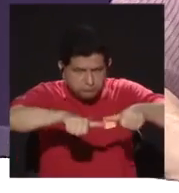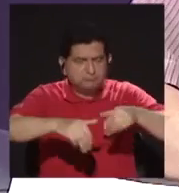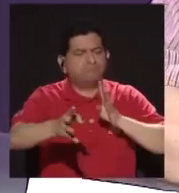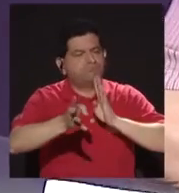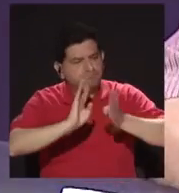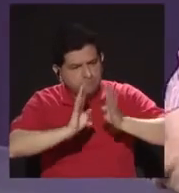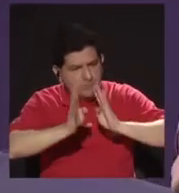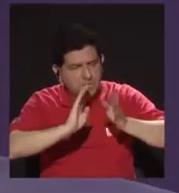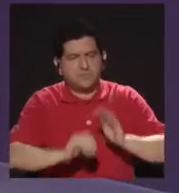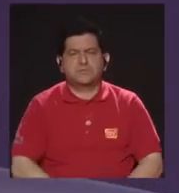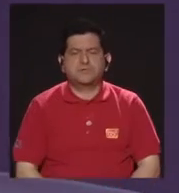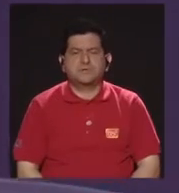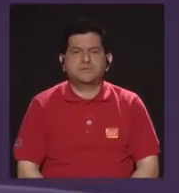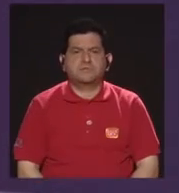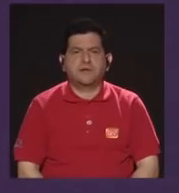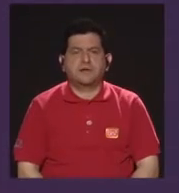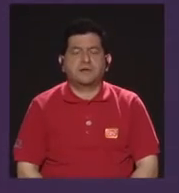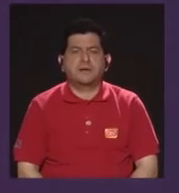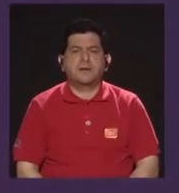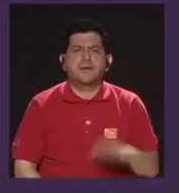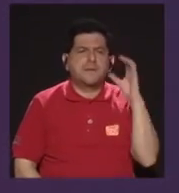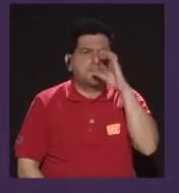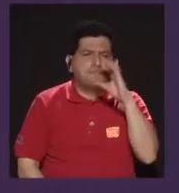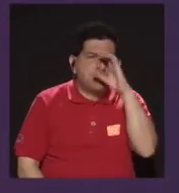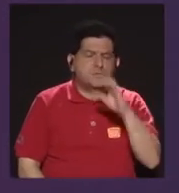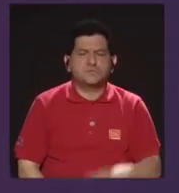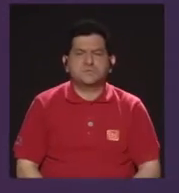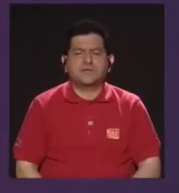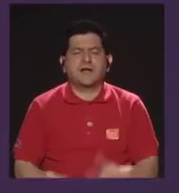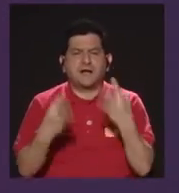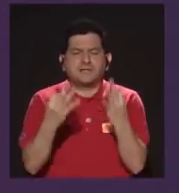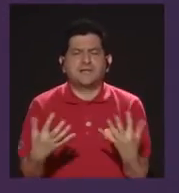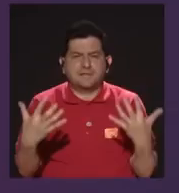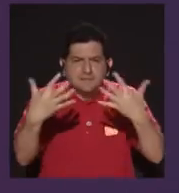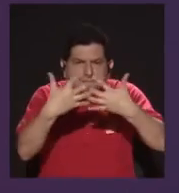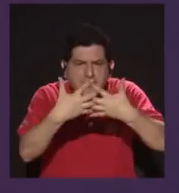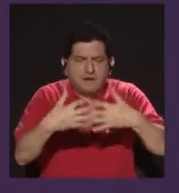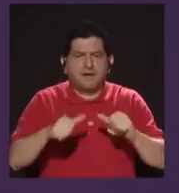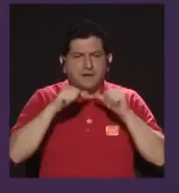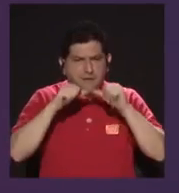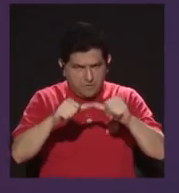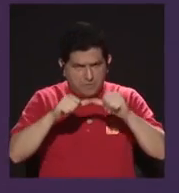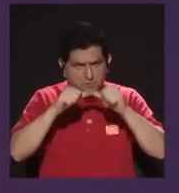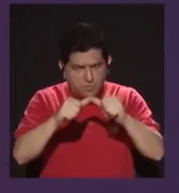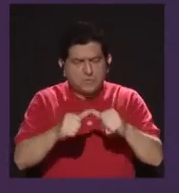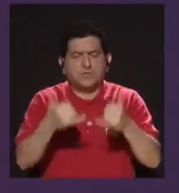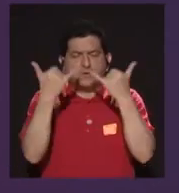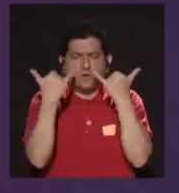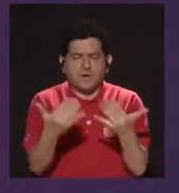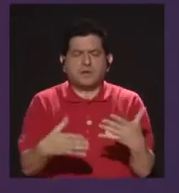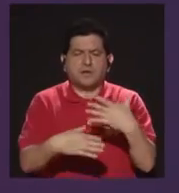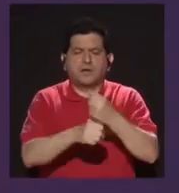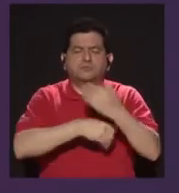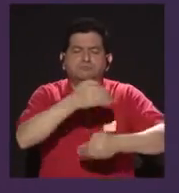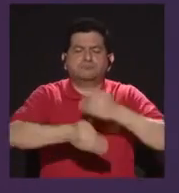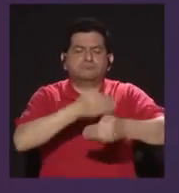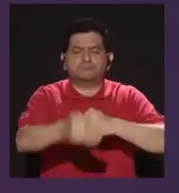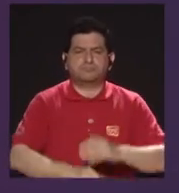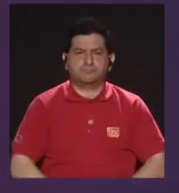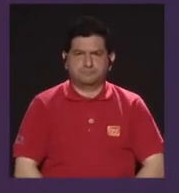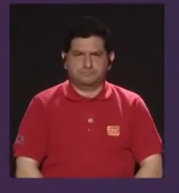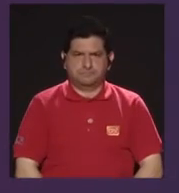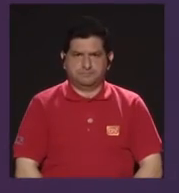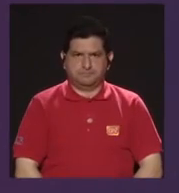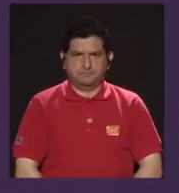conversan en las aras de una posible armonización como se ha seguido esté viniendo haciendo y